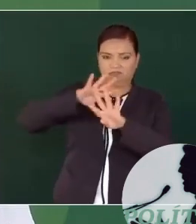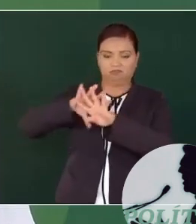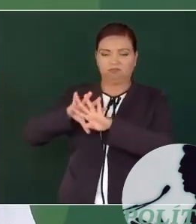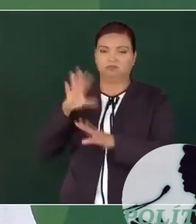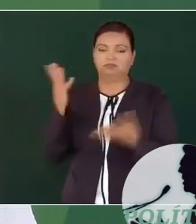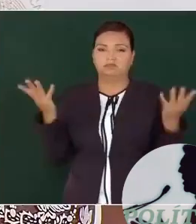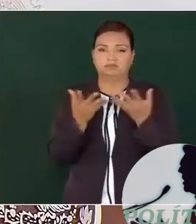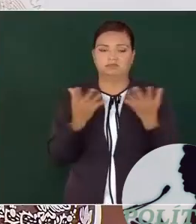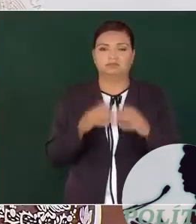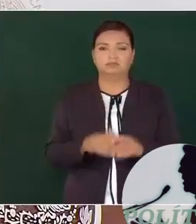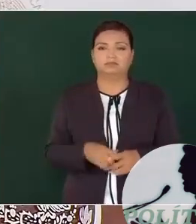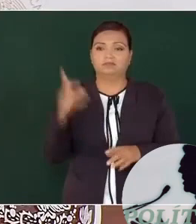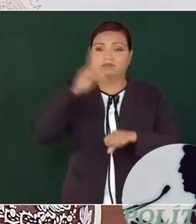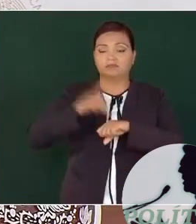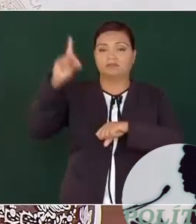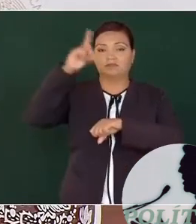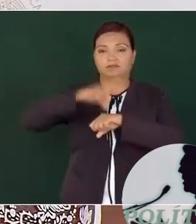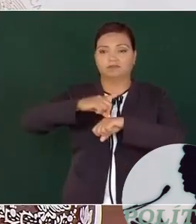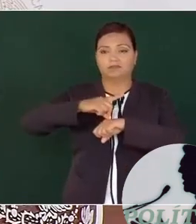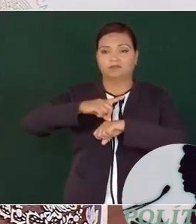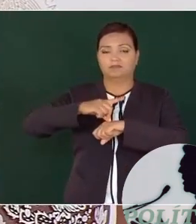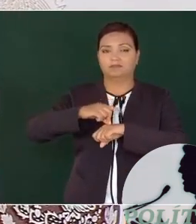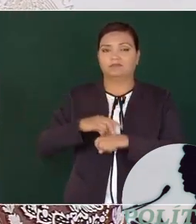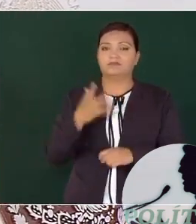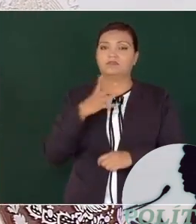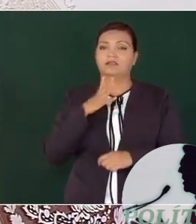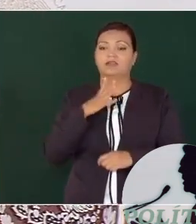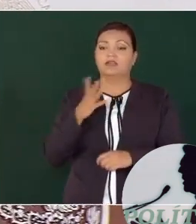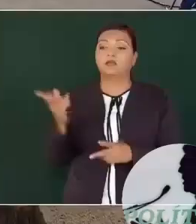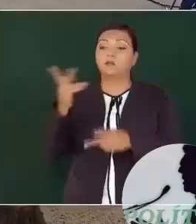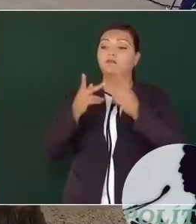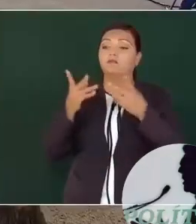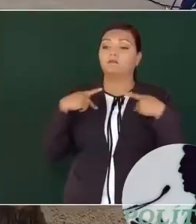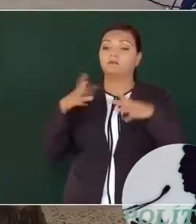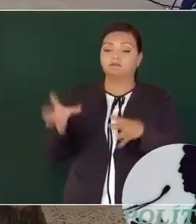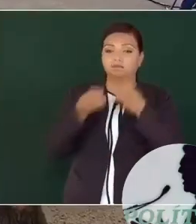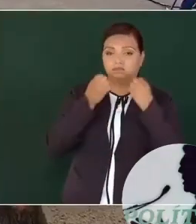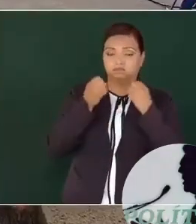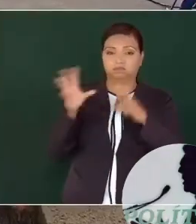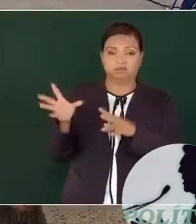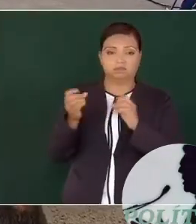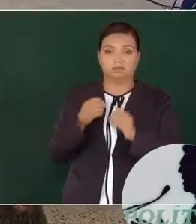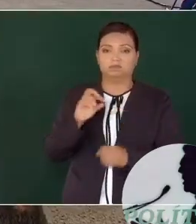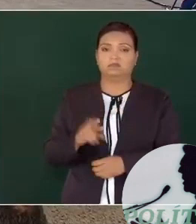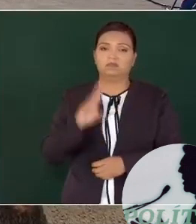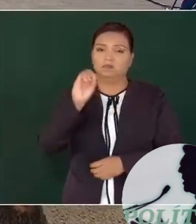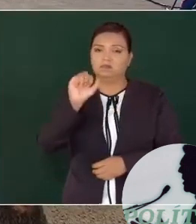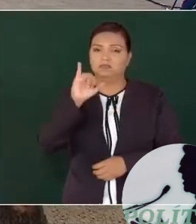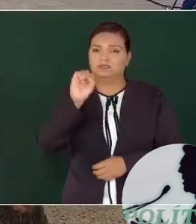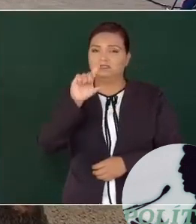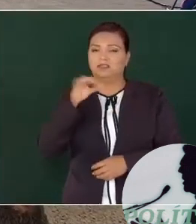haciendo, diariamente se detienen en promedio, Rosa Isela,